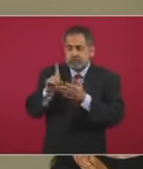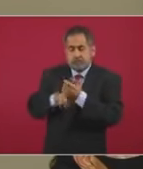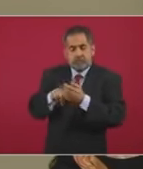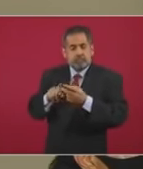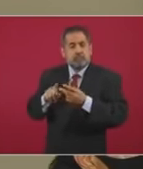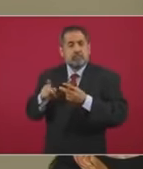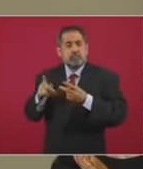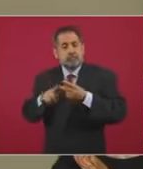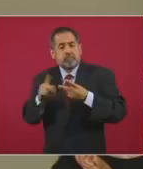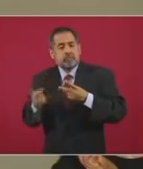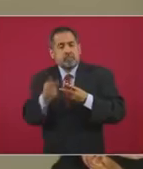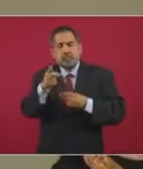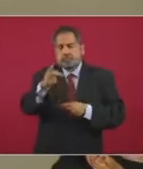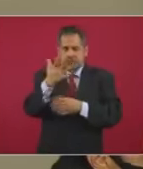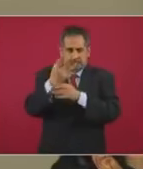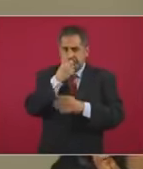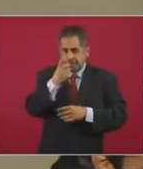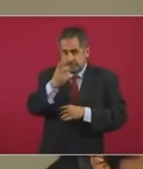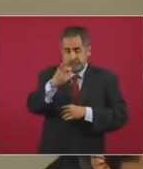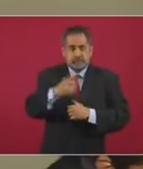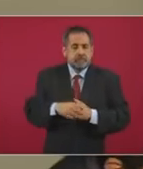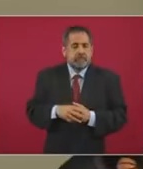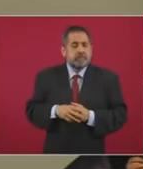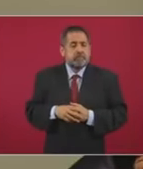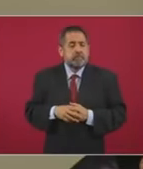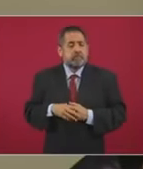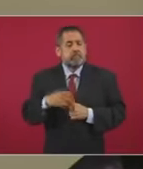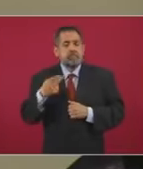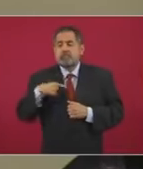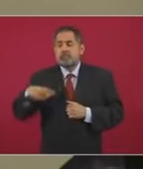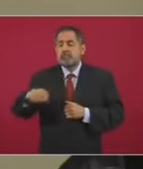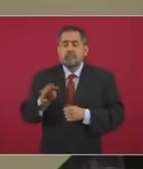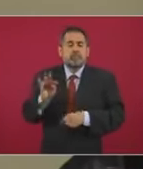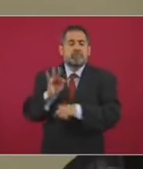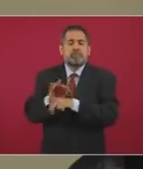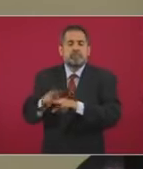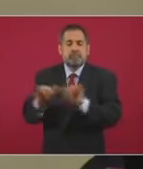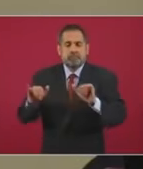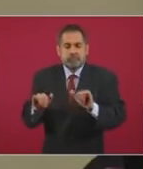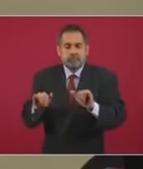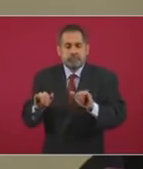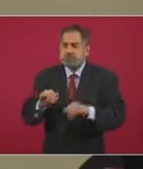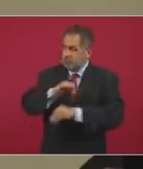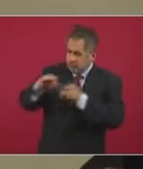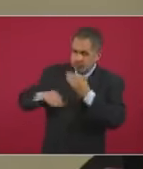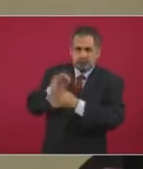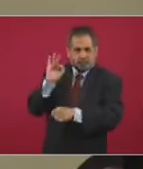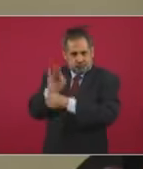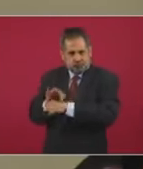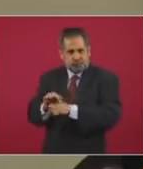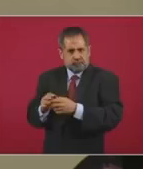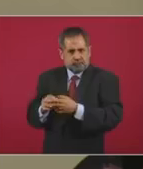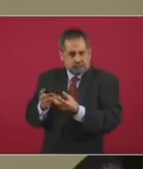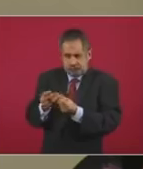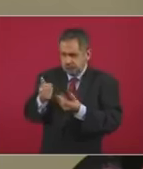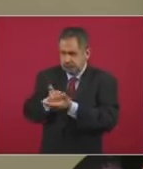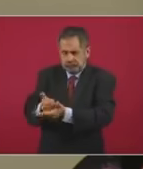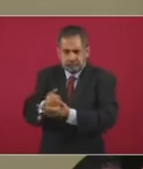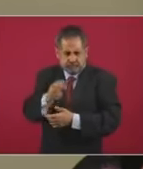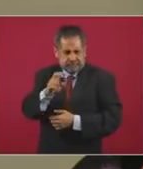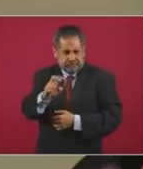petición, presidente, en que usted ha dicho que ningún beneficiario quedará desamparado, y lo acaba de comentar hace un momento, ¿puede